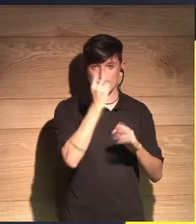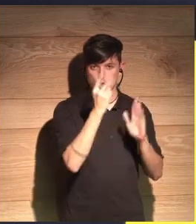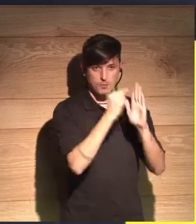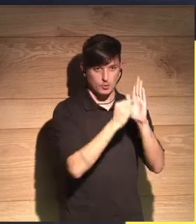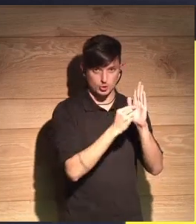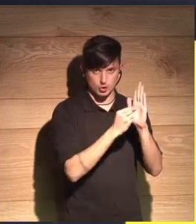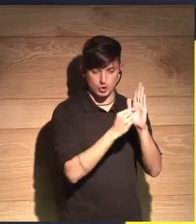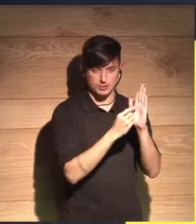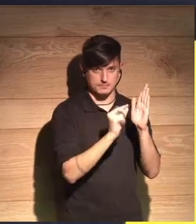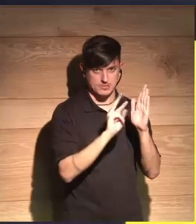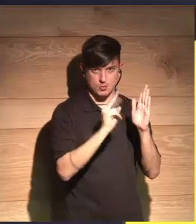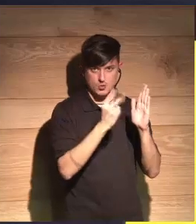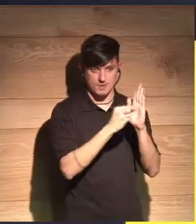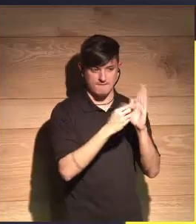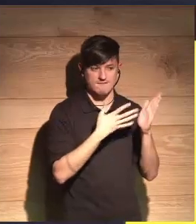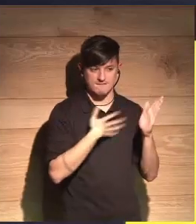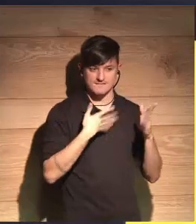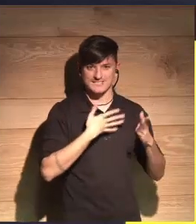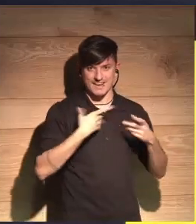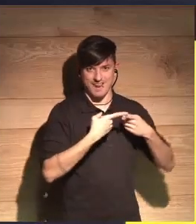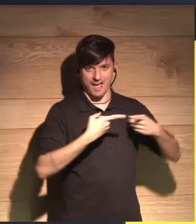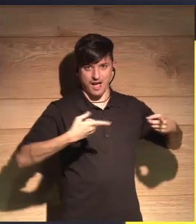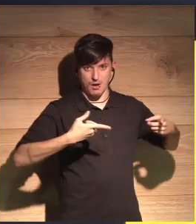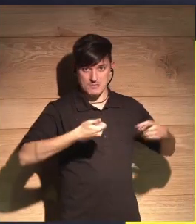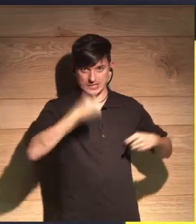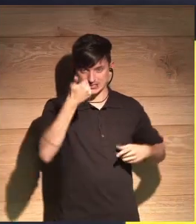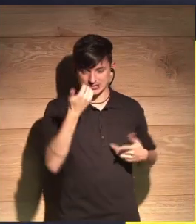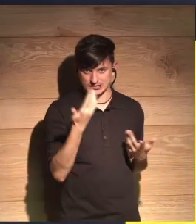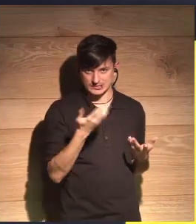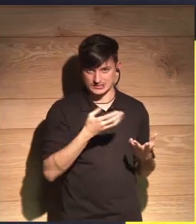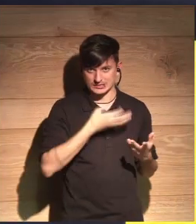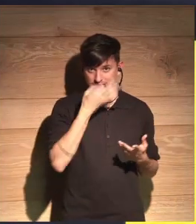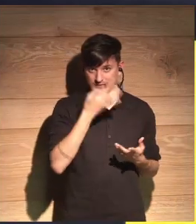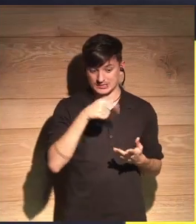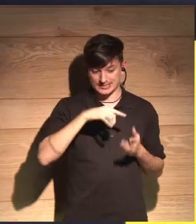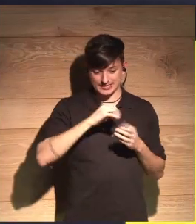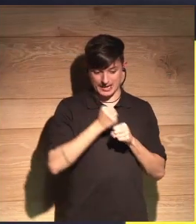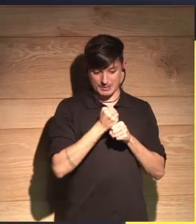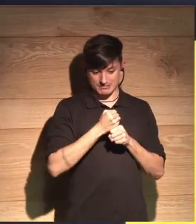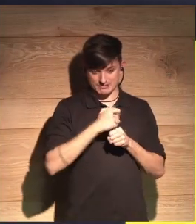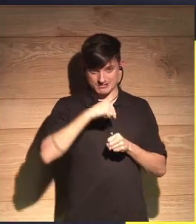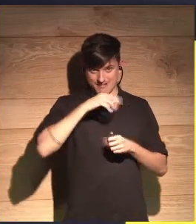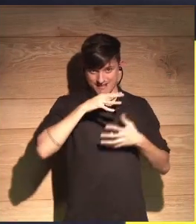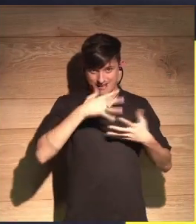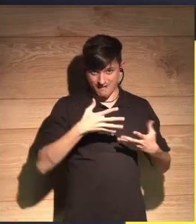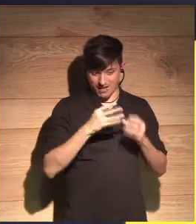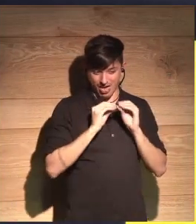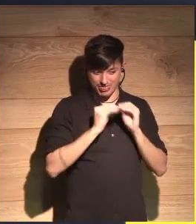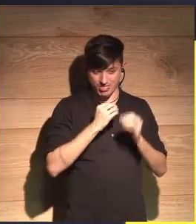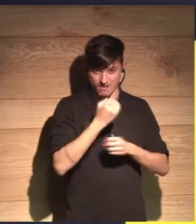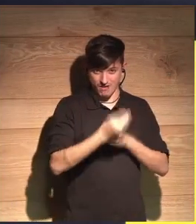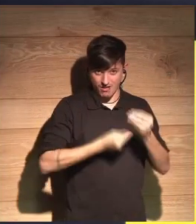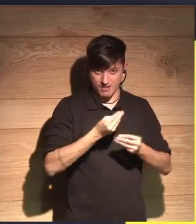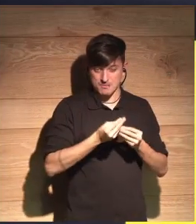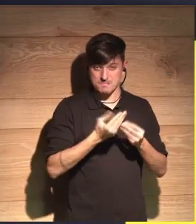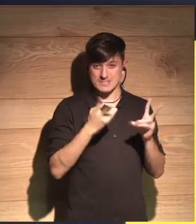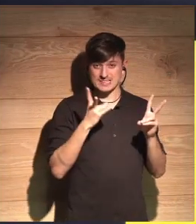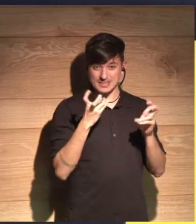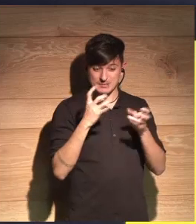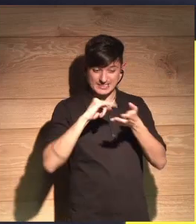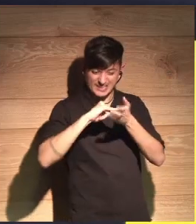tomo un poco más de tiempo para este es el trabajo que estoy haciendo ahora que dónde entra lolo lo